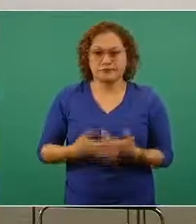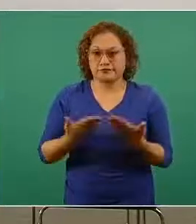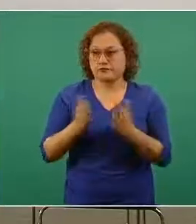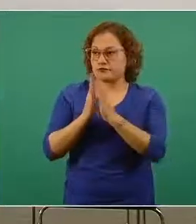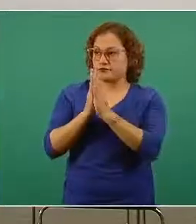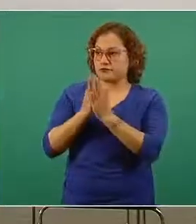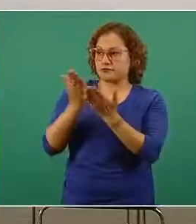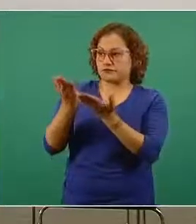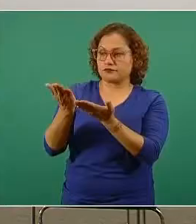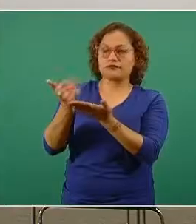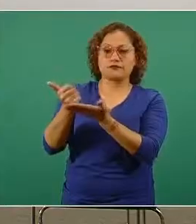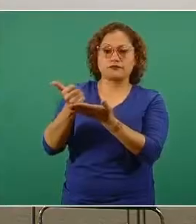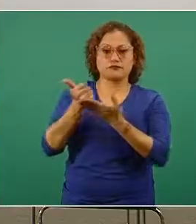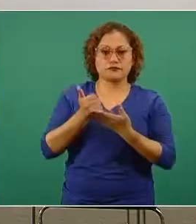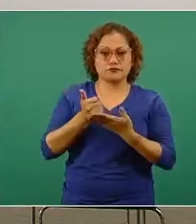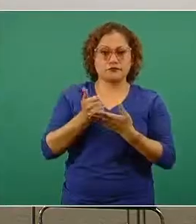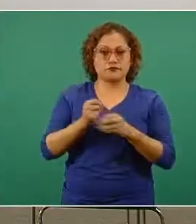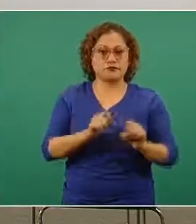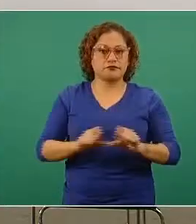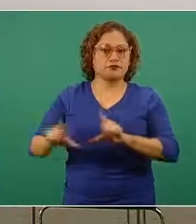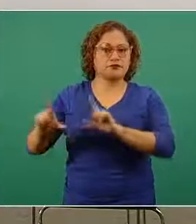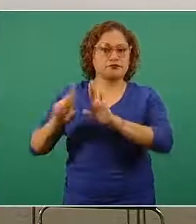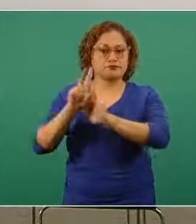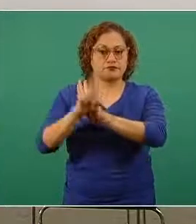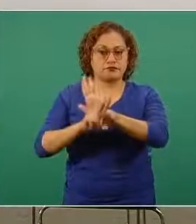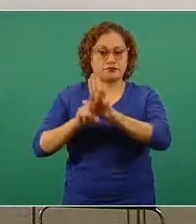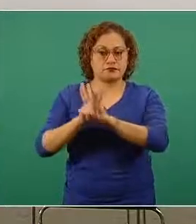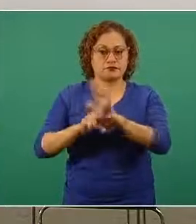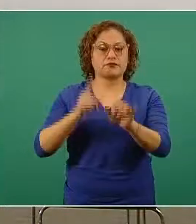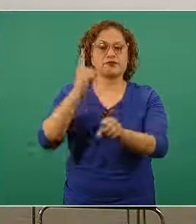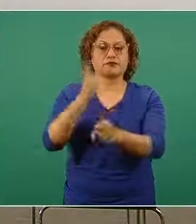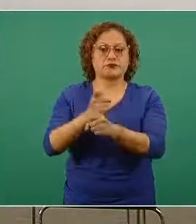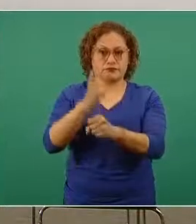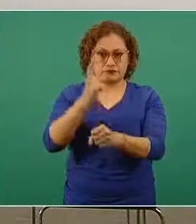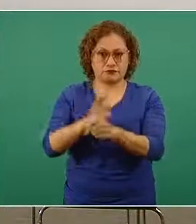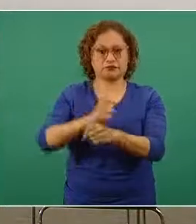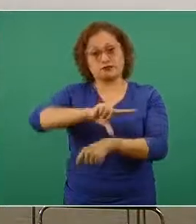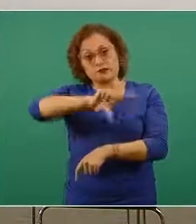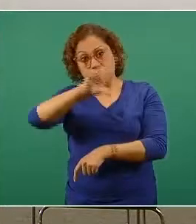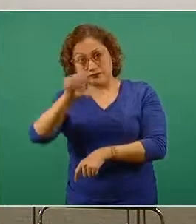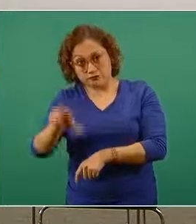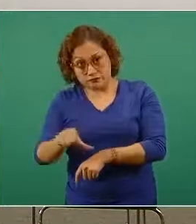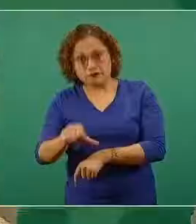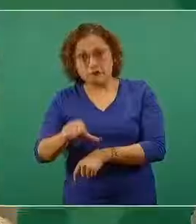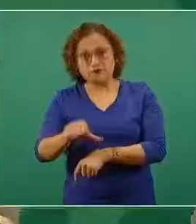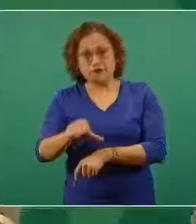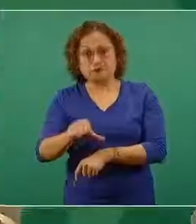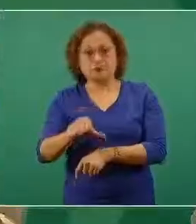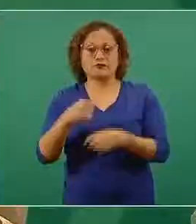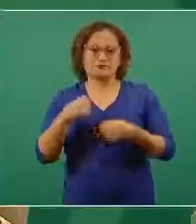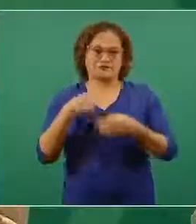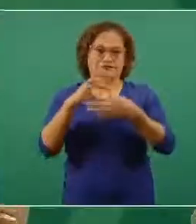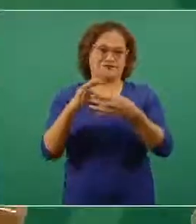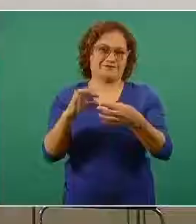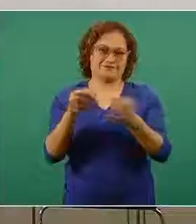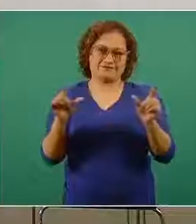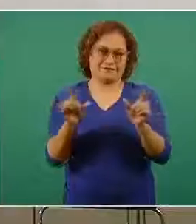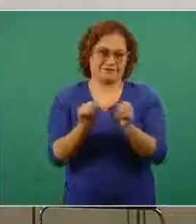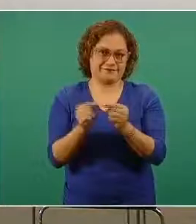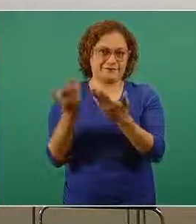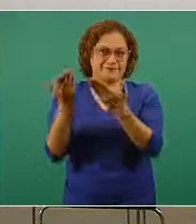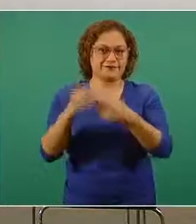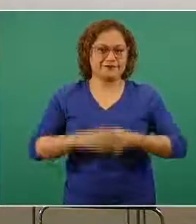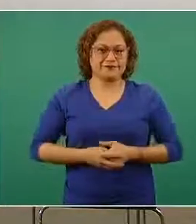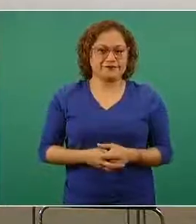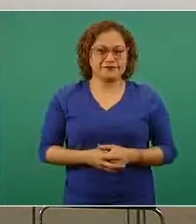compañeros de comunicación si nos pueden pasar el primer video y la dinámica será después del video, daremos una pequeña explicación. Adelante.